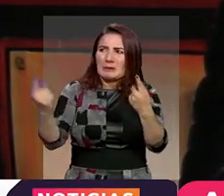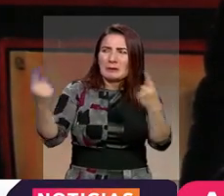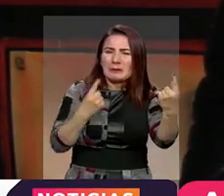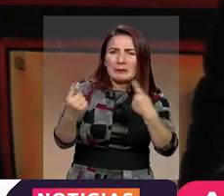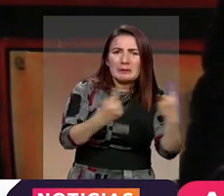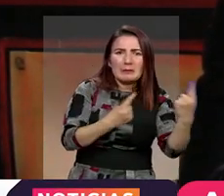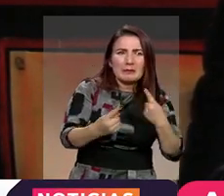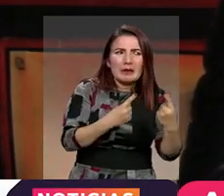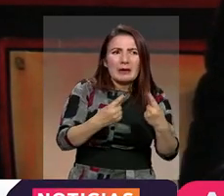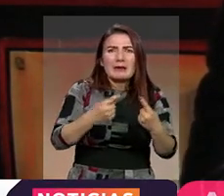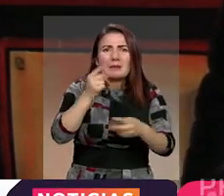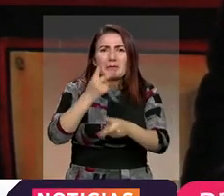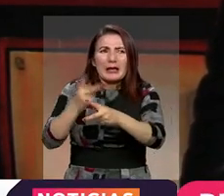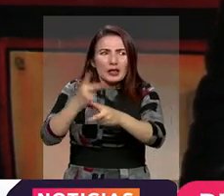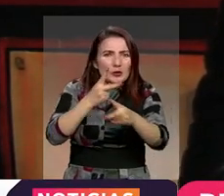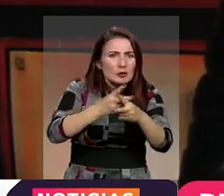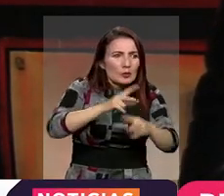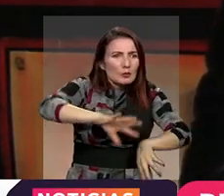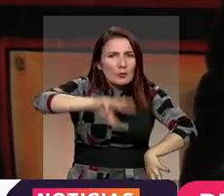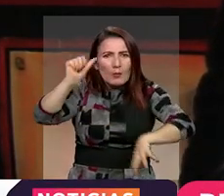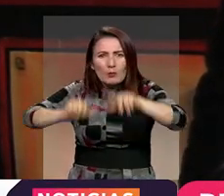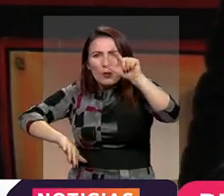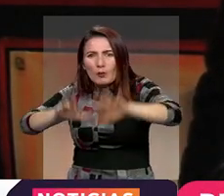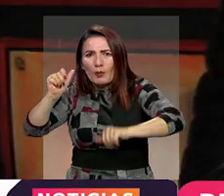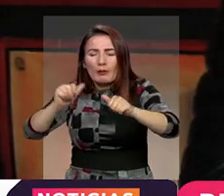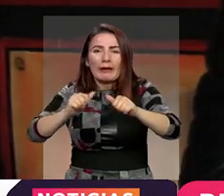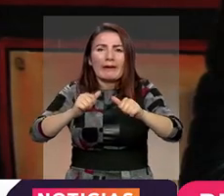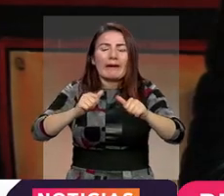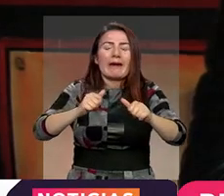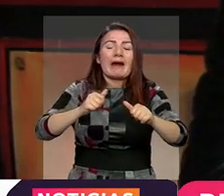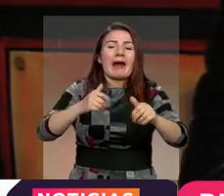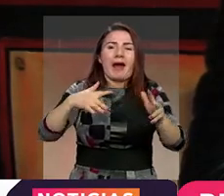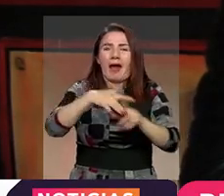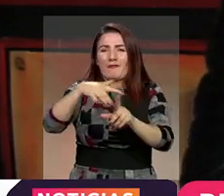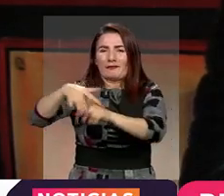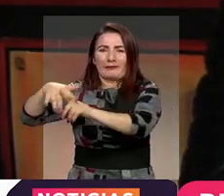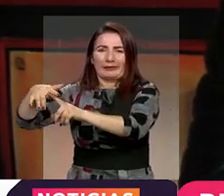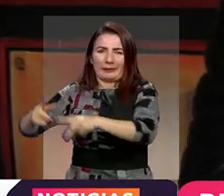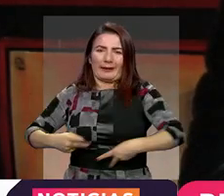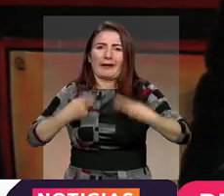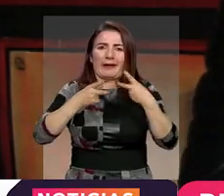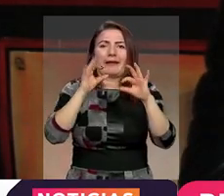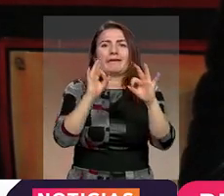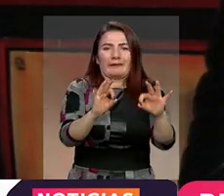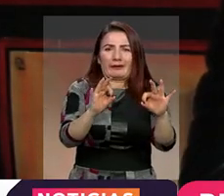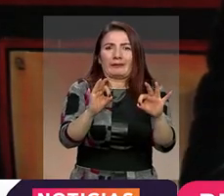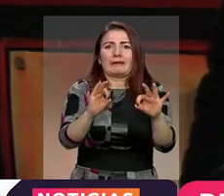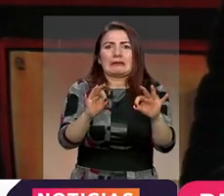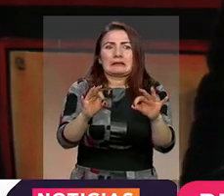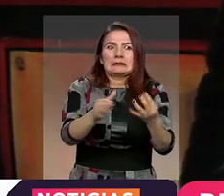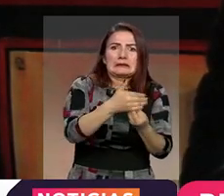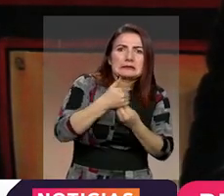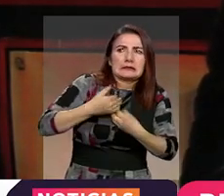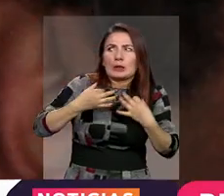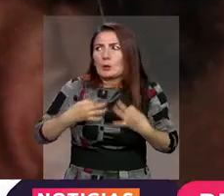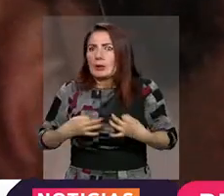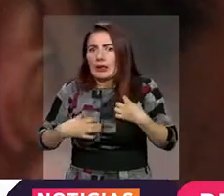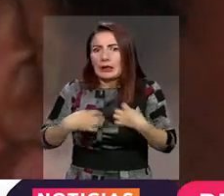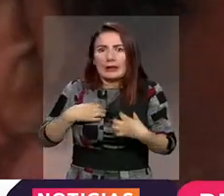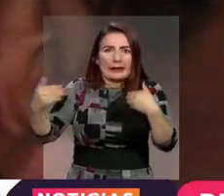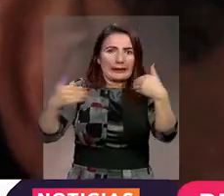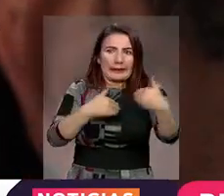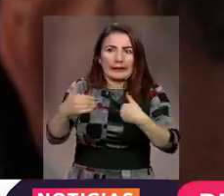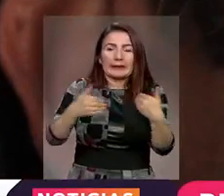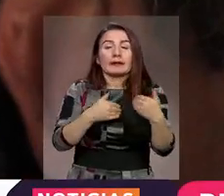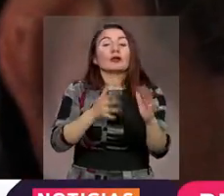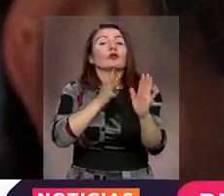para el sector buscando lucrarse y están afectando la calidad de vida, la seguridad de nuestros clientes. Como